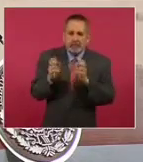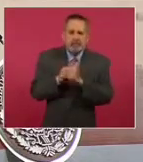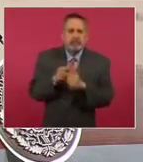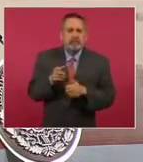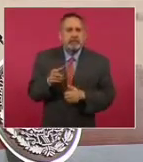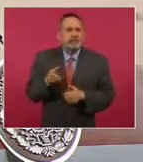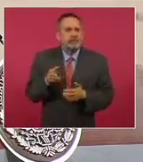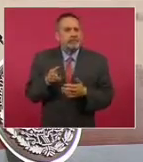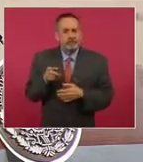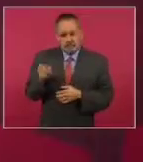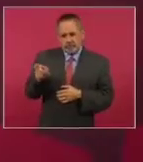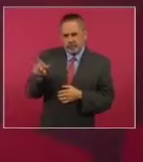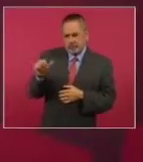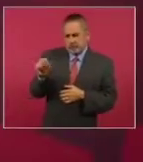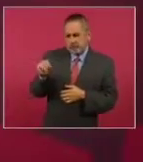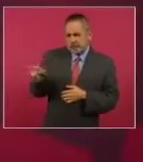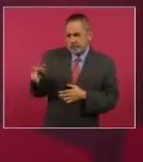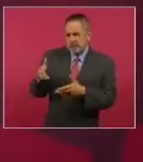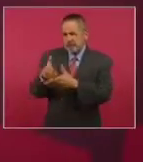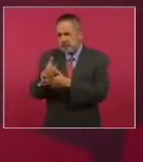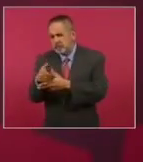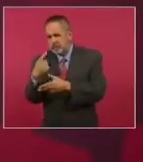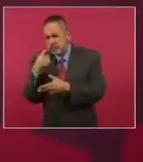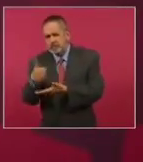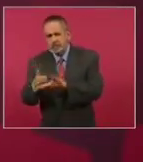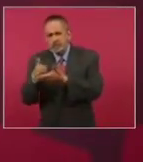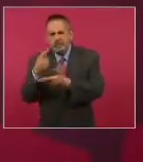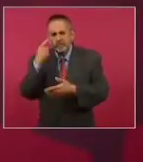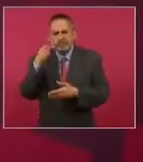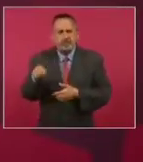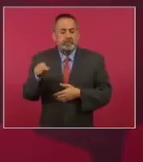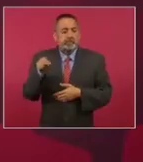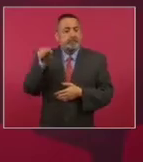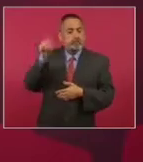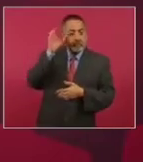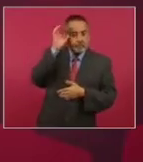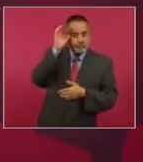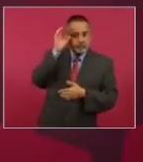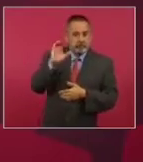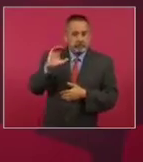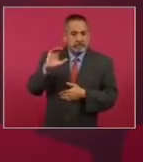para que de China